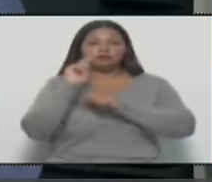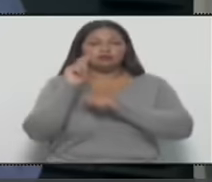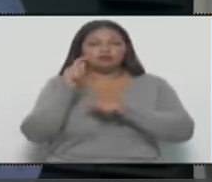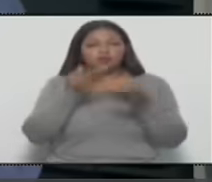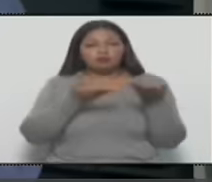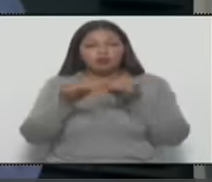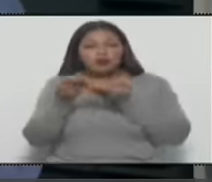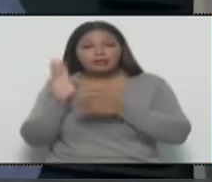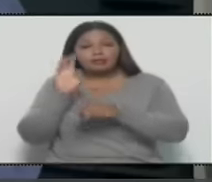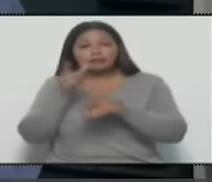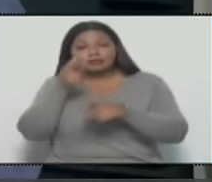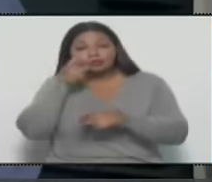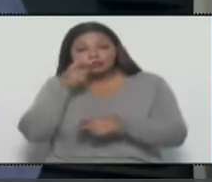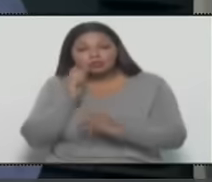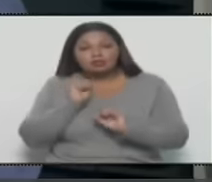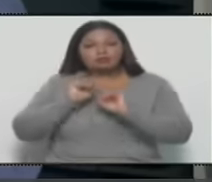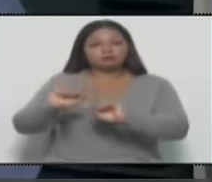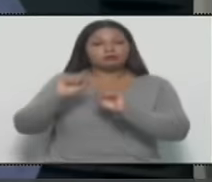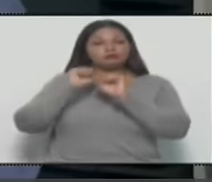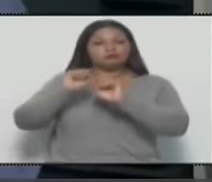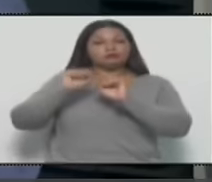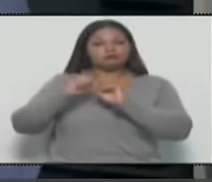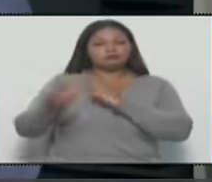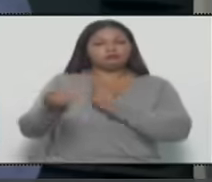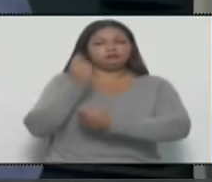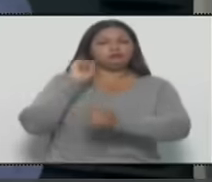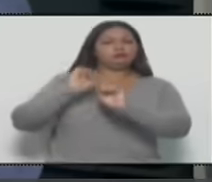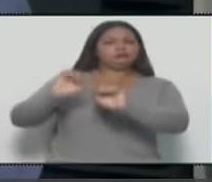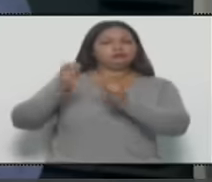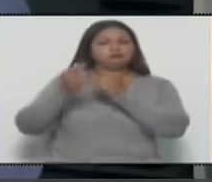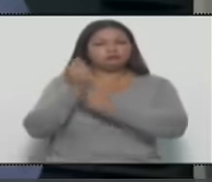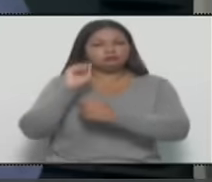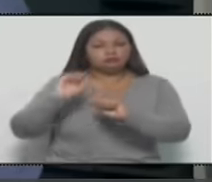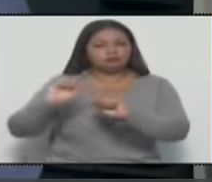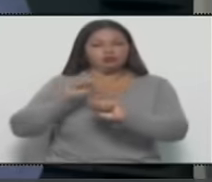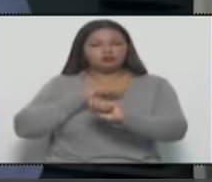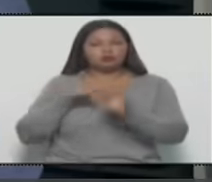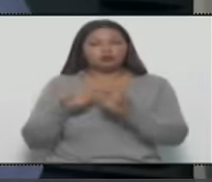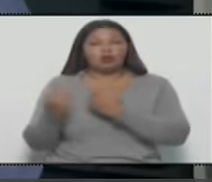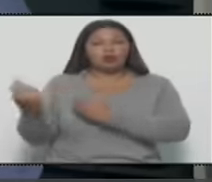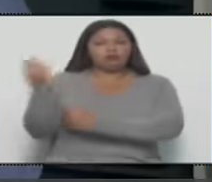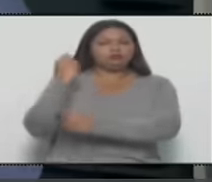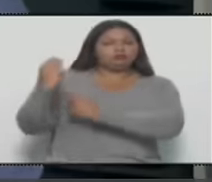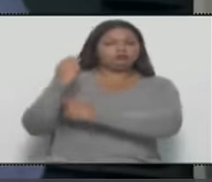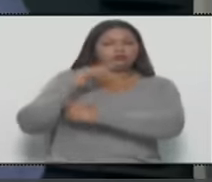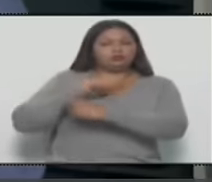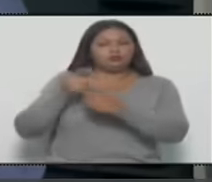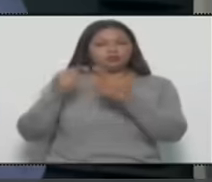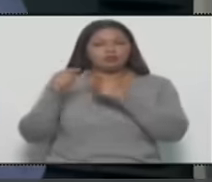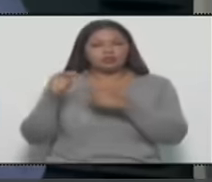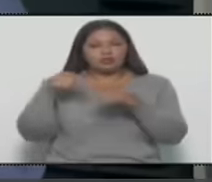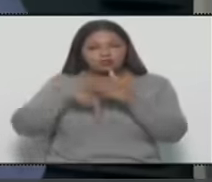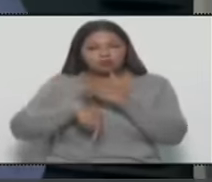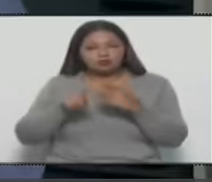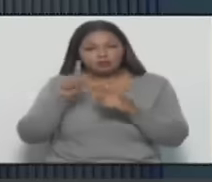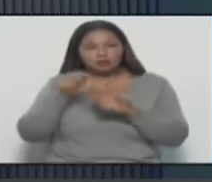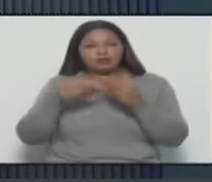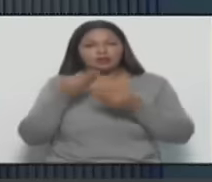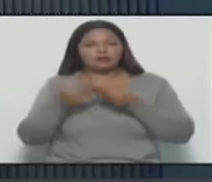están también repeliendo sus ataques, los ataques que han estado recibiendo, igual que nosotros. Los ataques pueden ser externos como internos también.